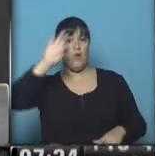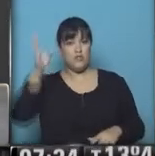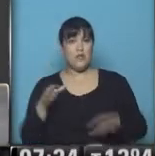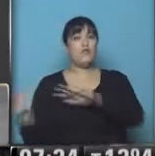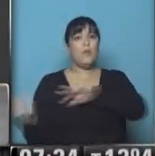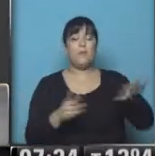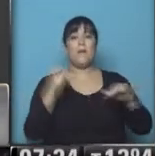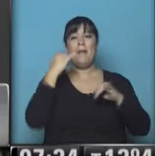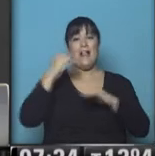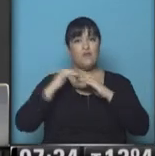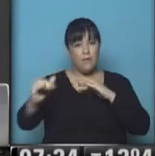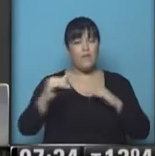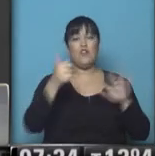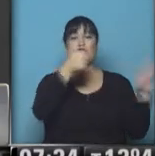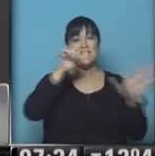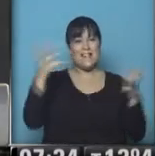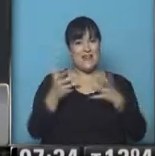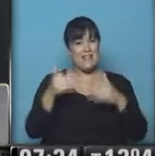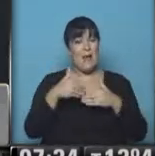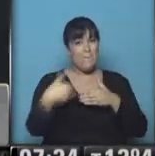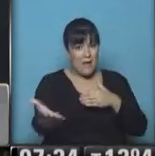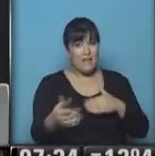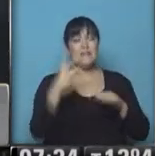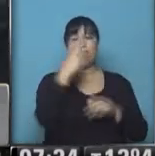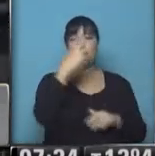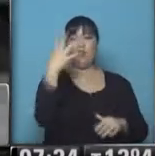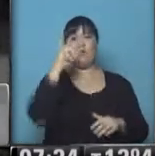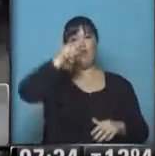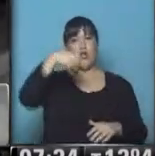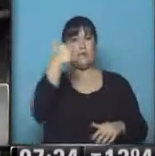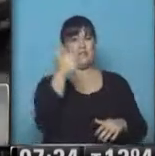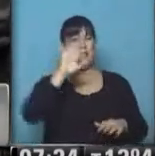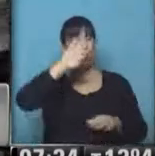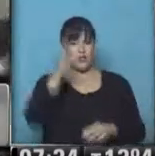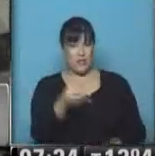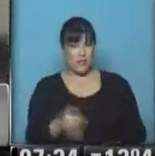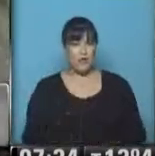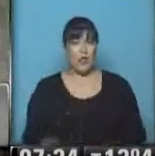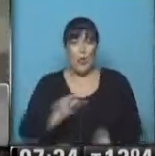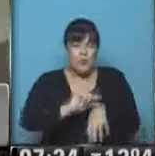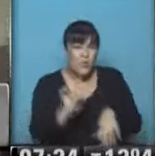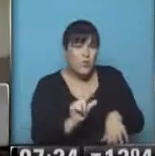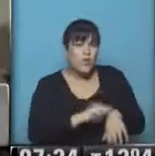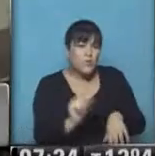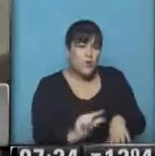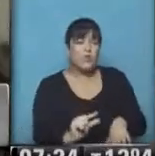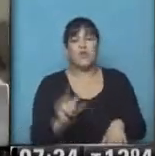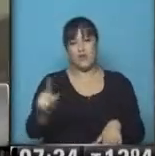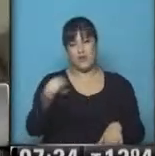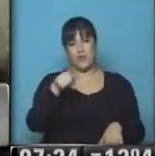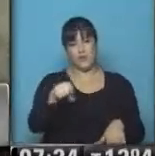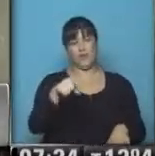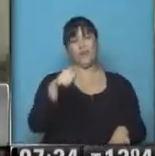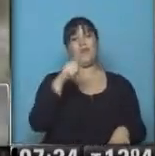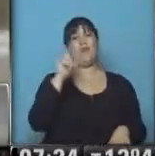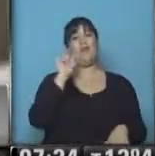fijos mayores a 60 días del 24,46 por ciento jorge brito titular de adeba